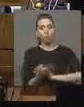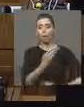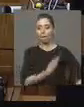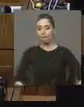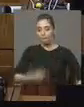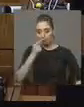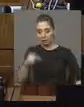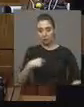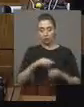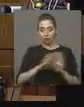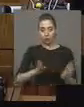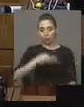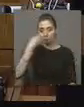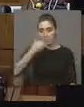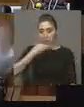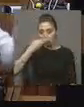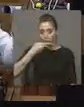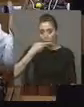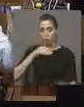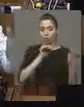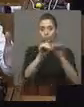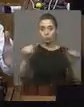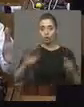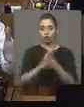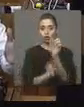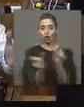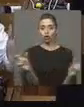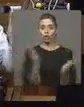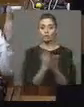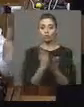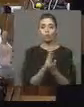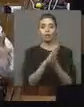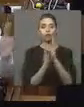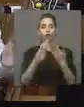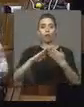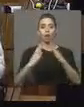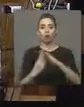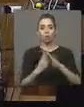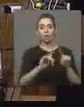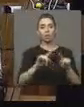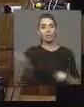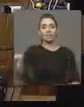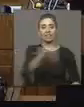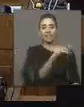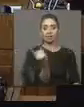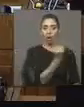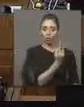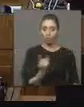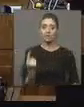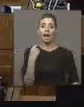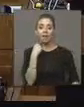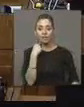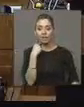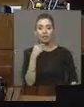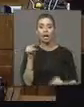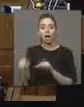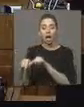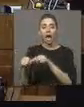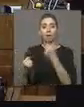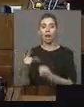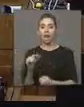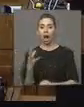Presidente, yo termino esta intervención llamando a todos los estudiantes, a toda la comunidad de las distintas universidades que hoy día se ven afectadas por Lauret,